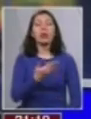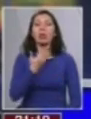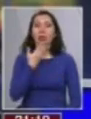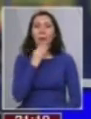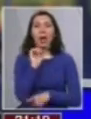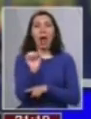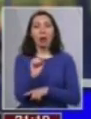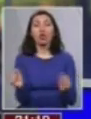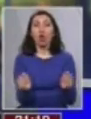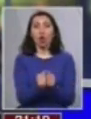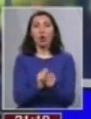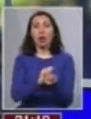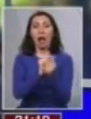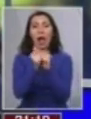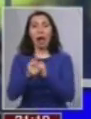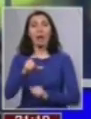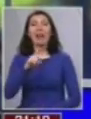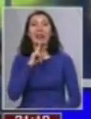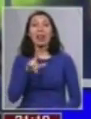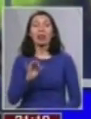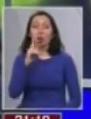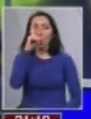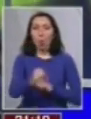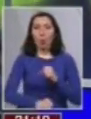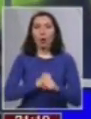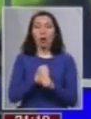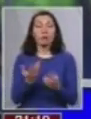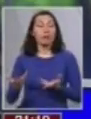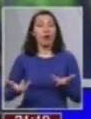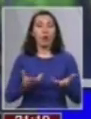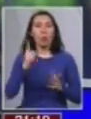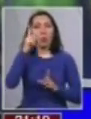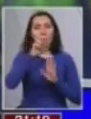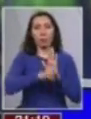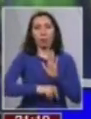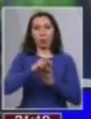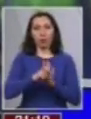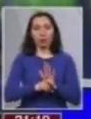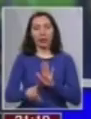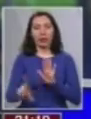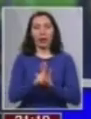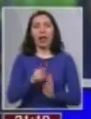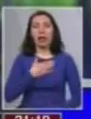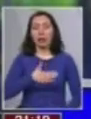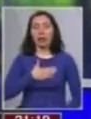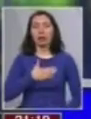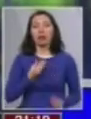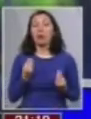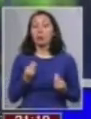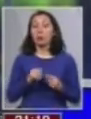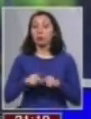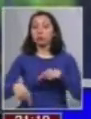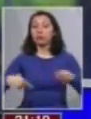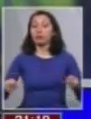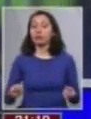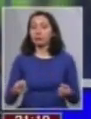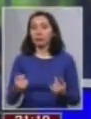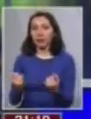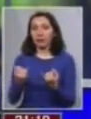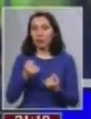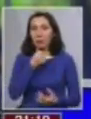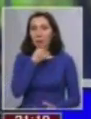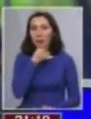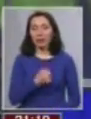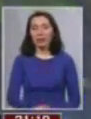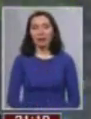vehículos con convertidor catalítico todo el año por medio de un proyecto de ley. ¿Qué efectos podría tener esto? Rodrigo Sánchez nos cuenta